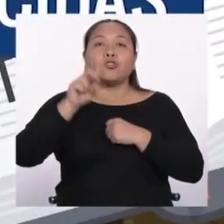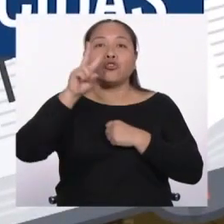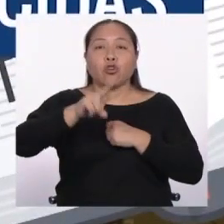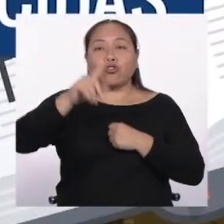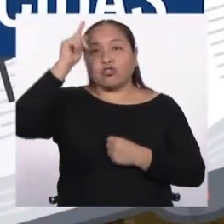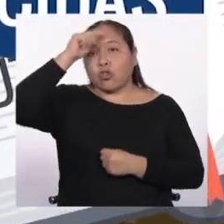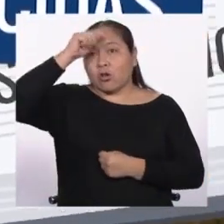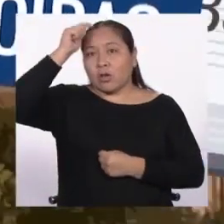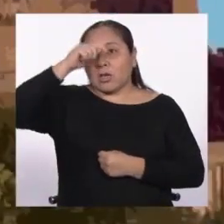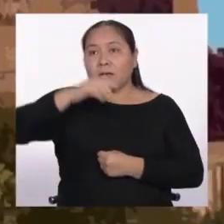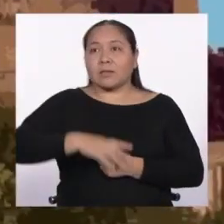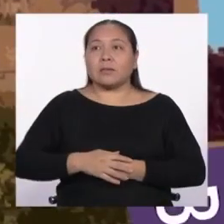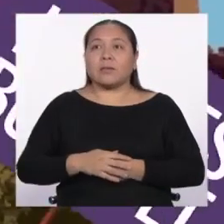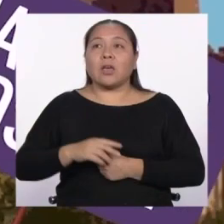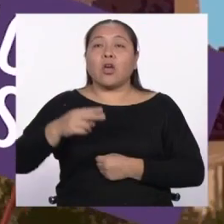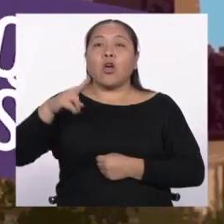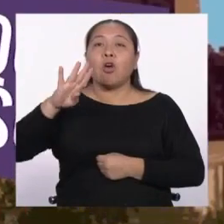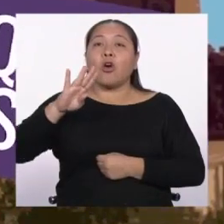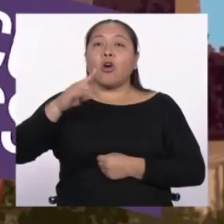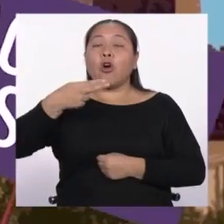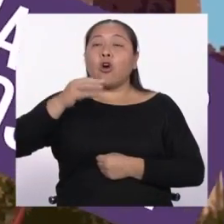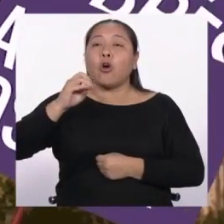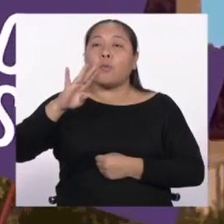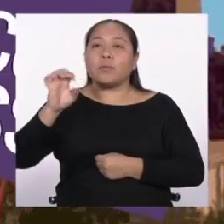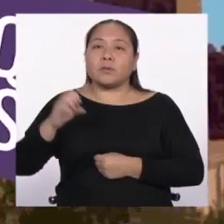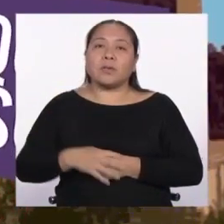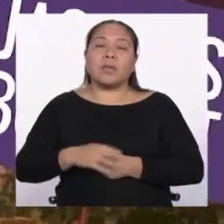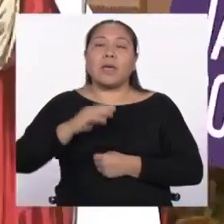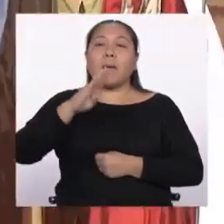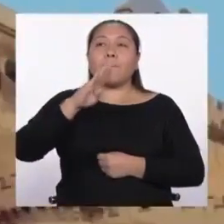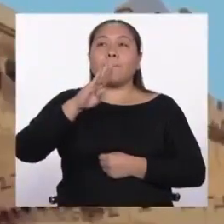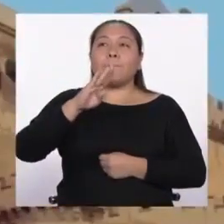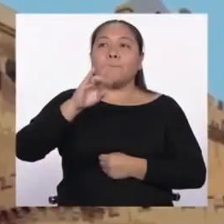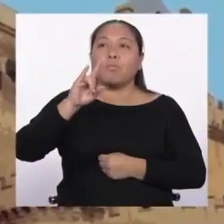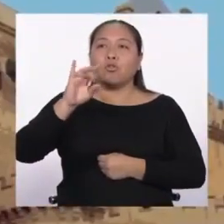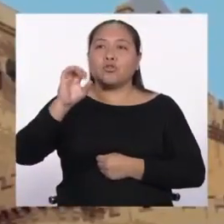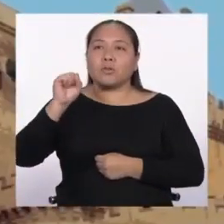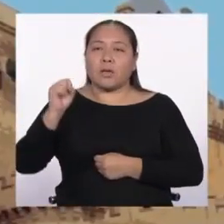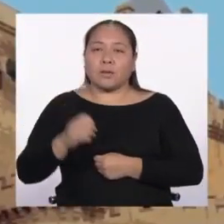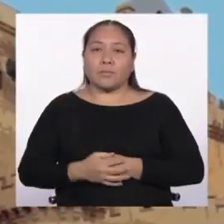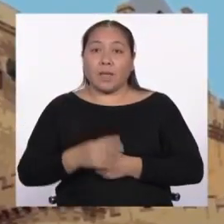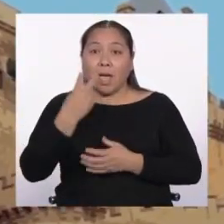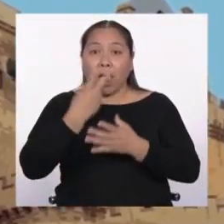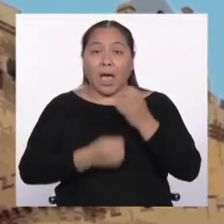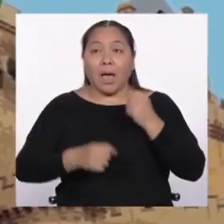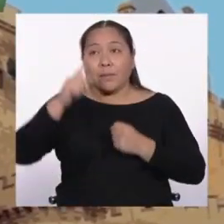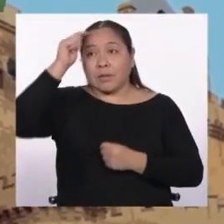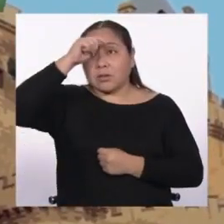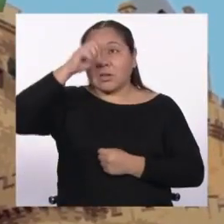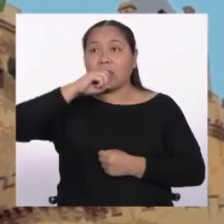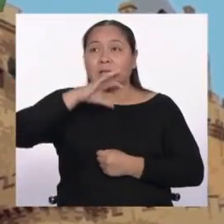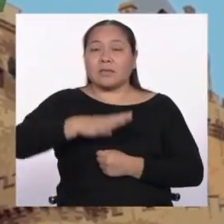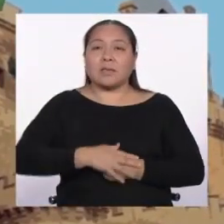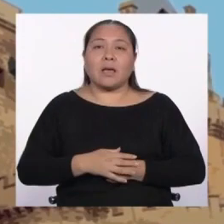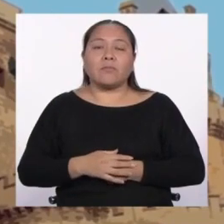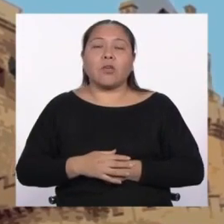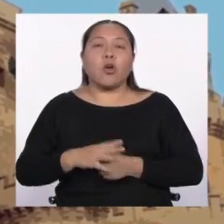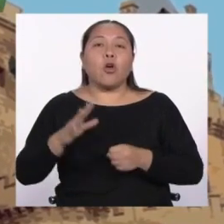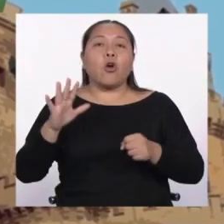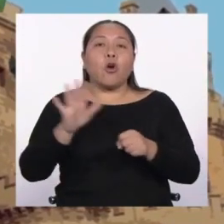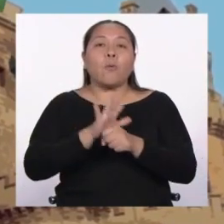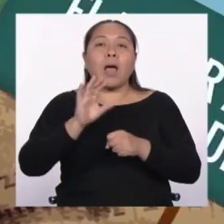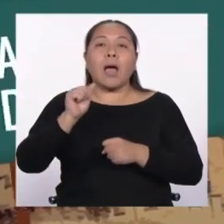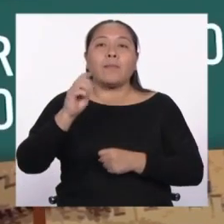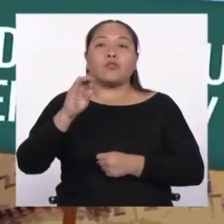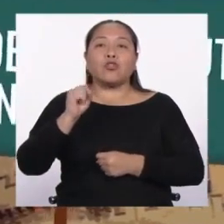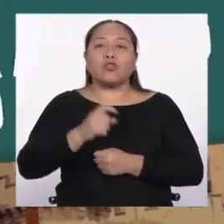dos teorías, la de Thomas Hobbes y la de Jacques Bossuet. Ambas teorías concluían lo siguiente: absolutismo igual